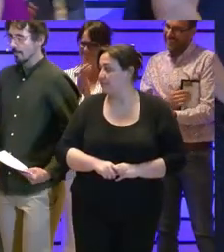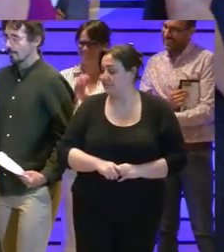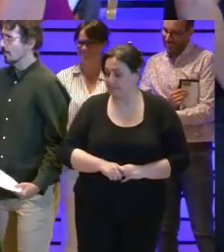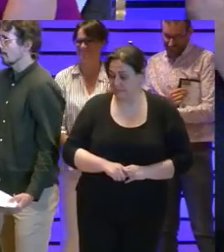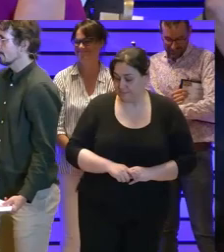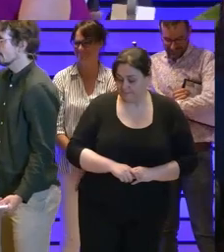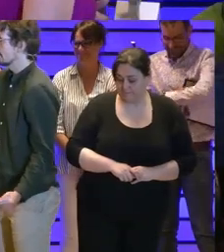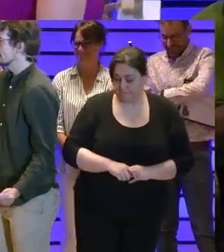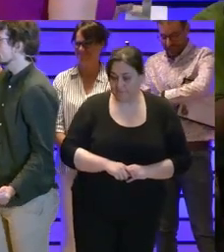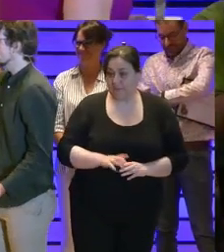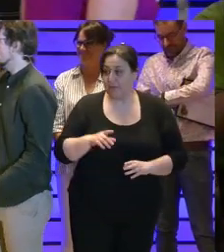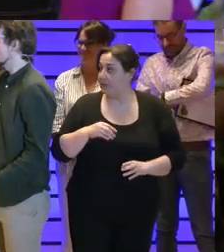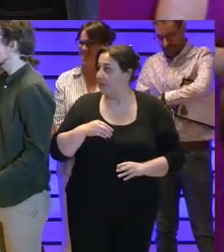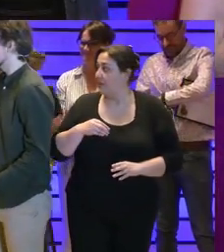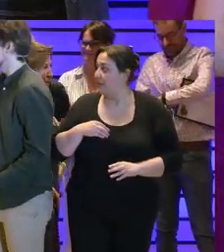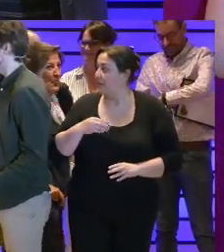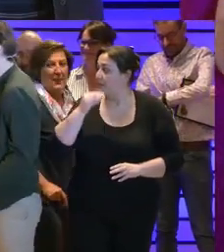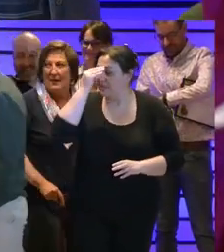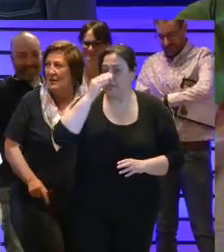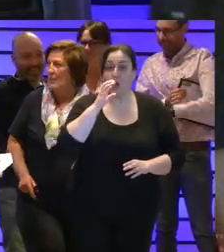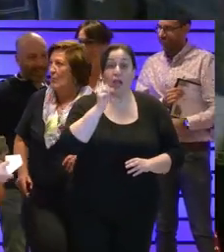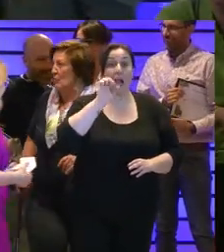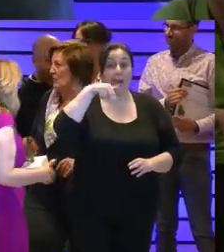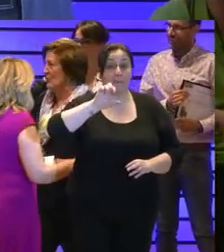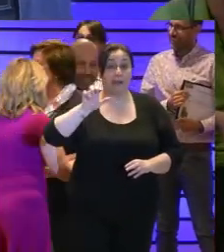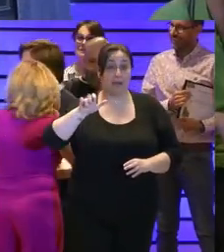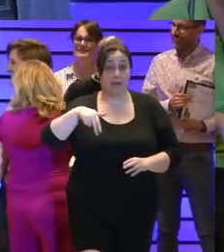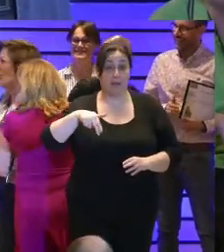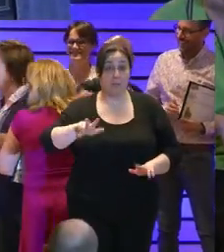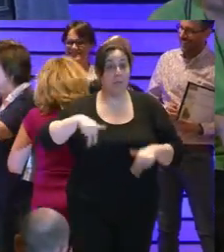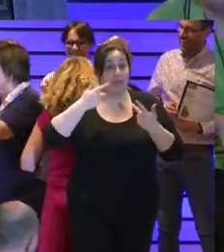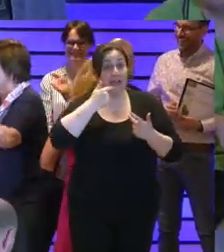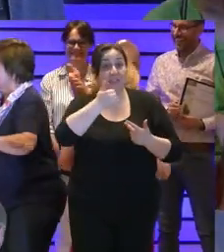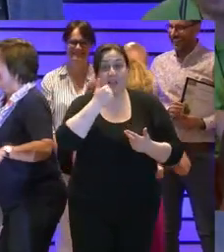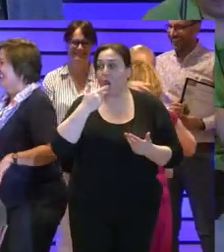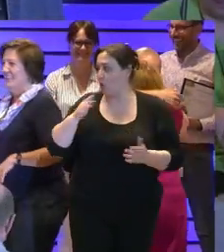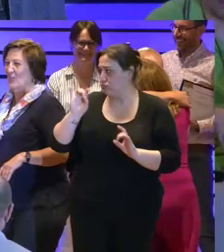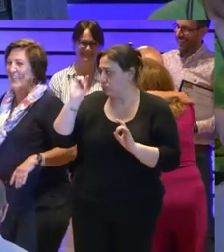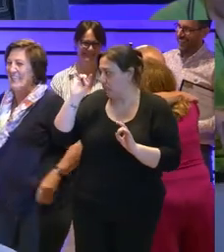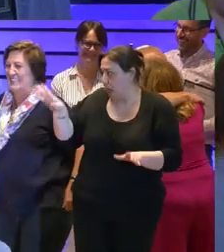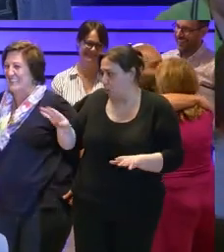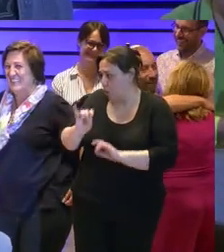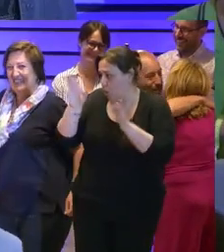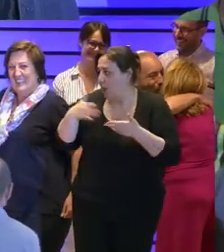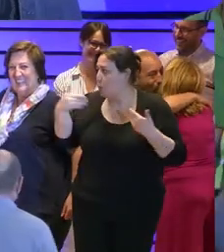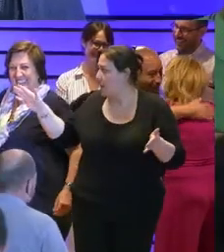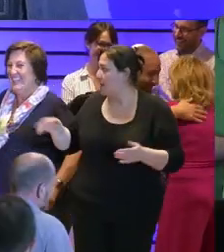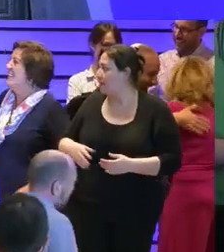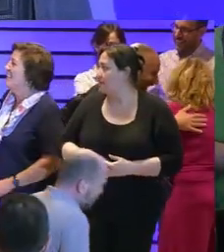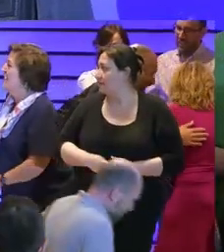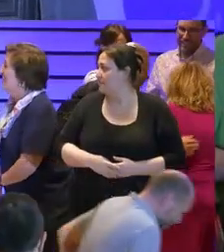Bueno, yo con el permiso de Carmen, Carmen, ¿me dejas decir algo? Por supuesto. Ay, para qué lo siento. Digo